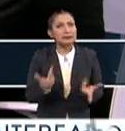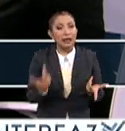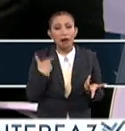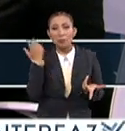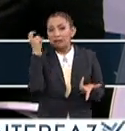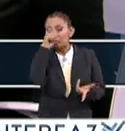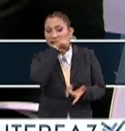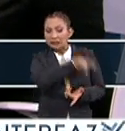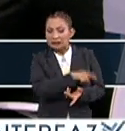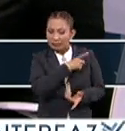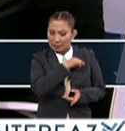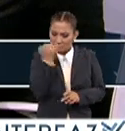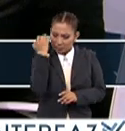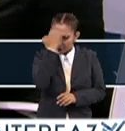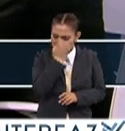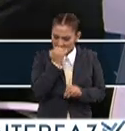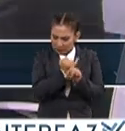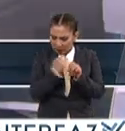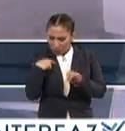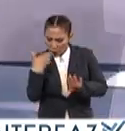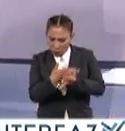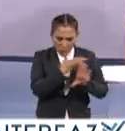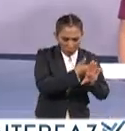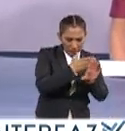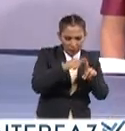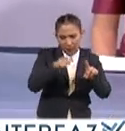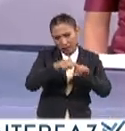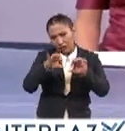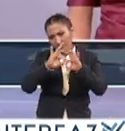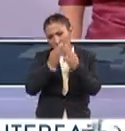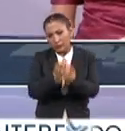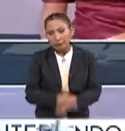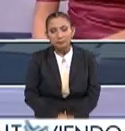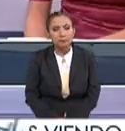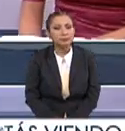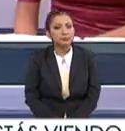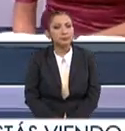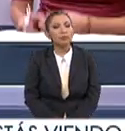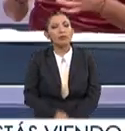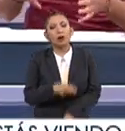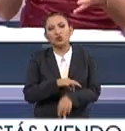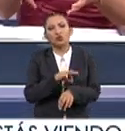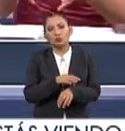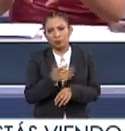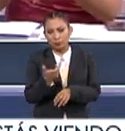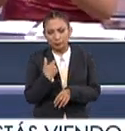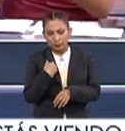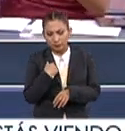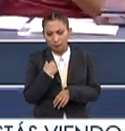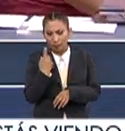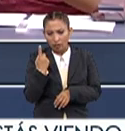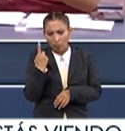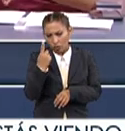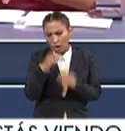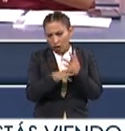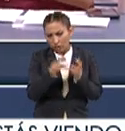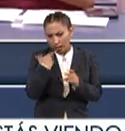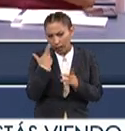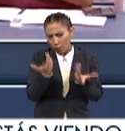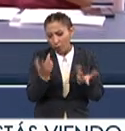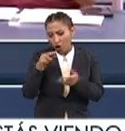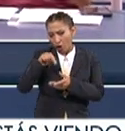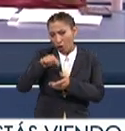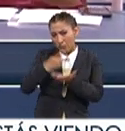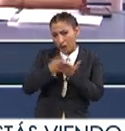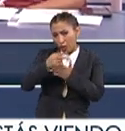tan complejo que hay que atacarlo desde varias vías, ¿no? Doctor, una de las cuestiones más importantes del